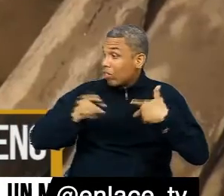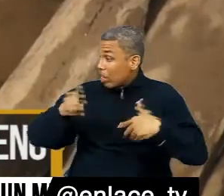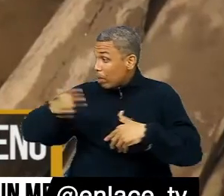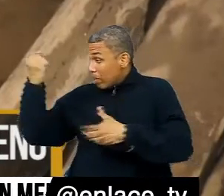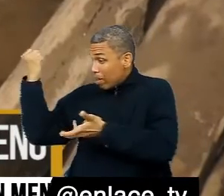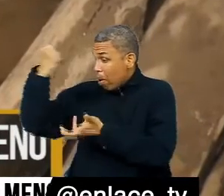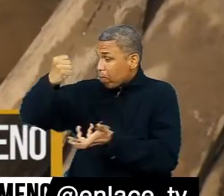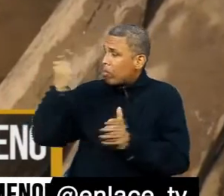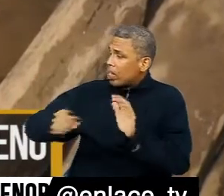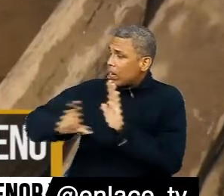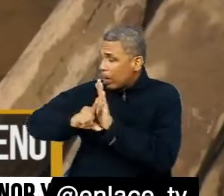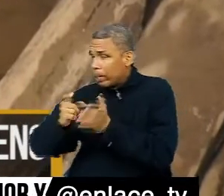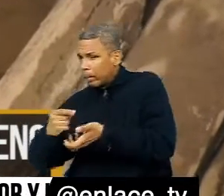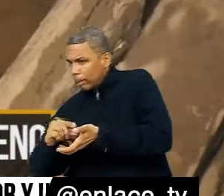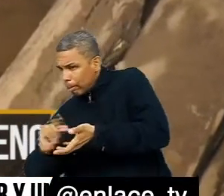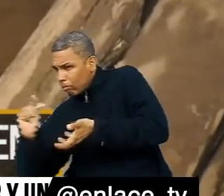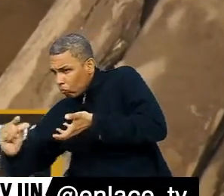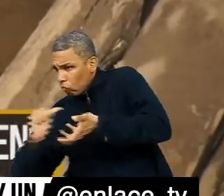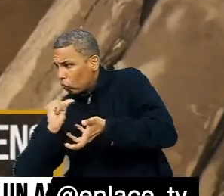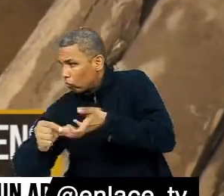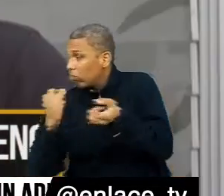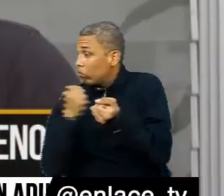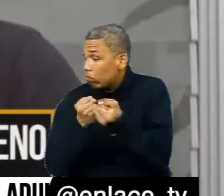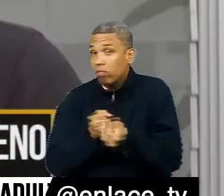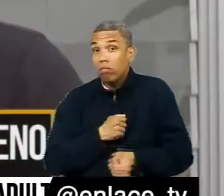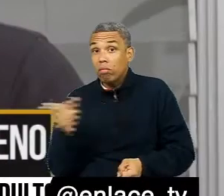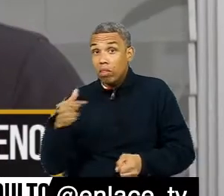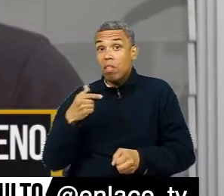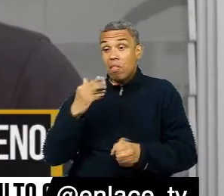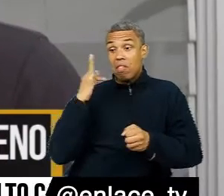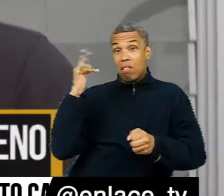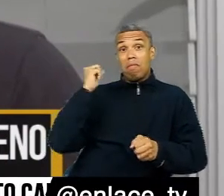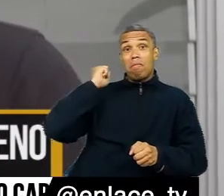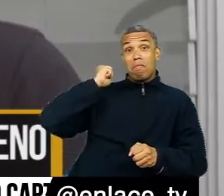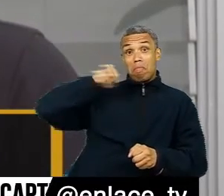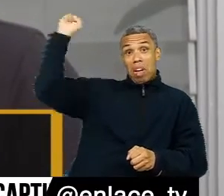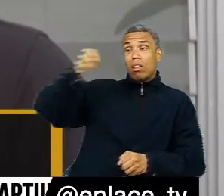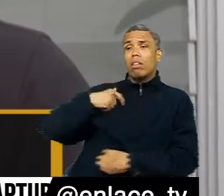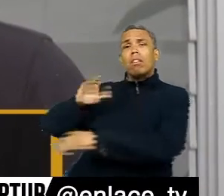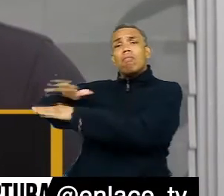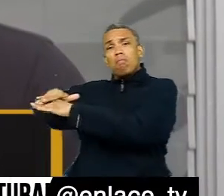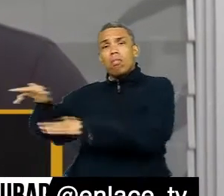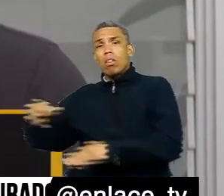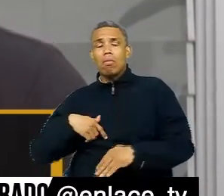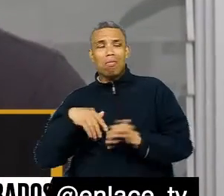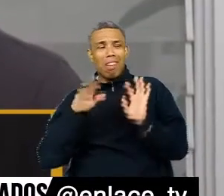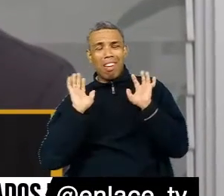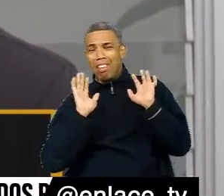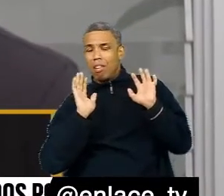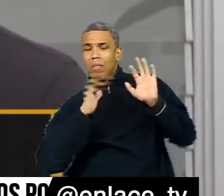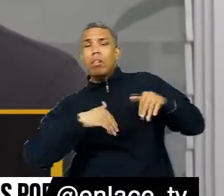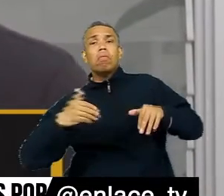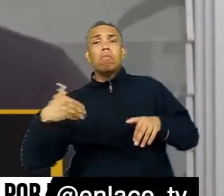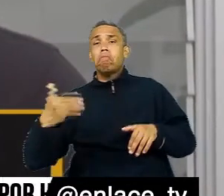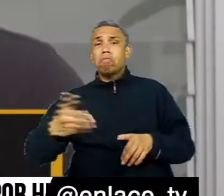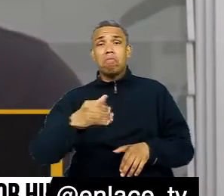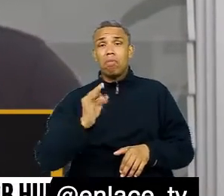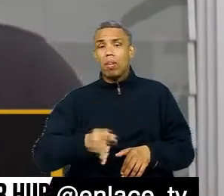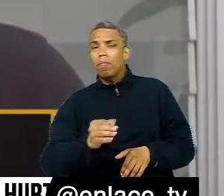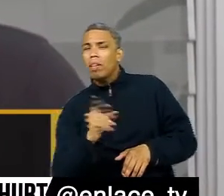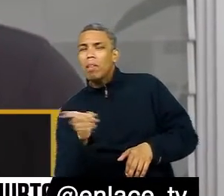nos certificó de que el alcalde de Barranca Bermeja de la época pues no había reportado ninguna familia. Eran 2.072 víctimas,